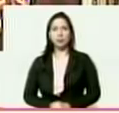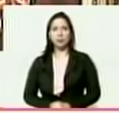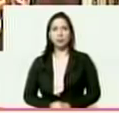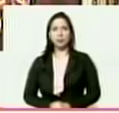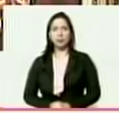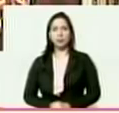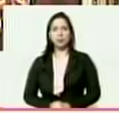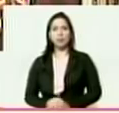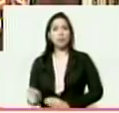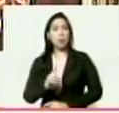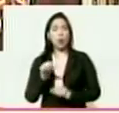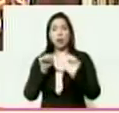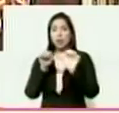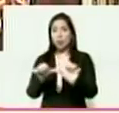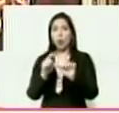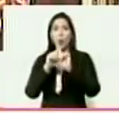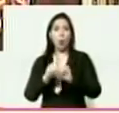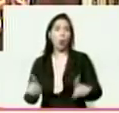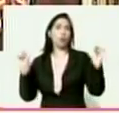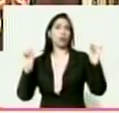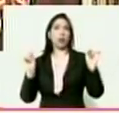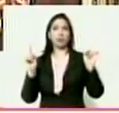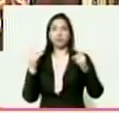No nos quedó otra opción.